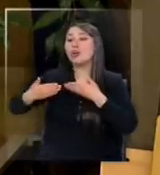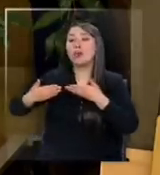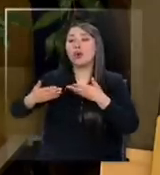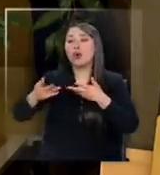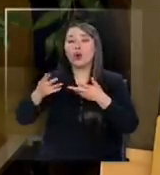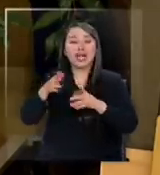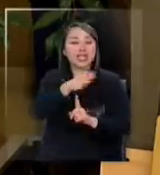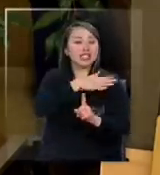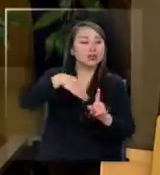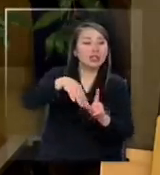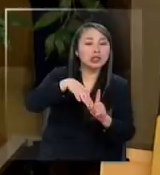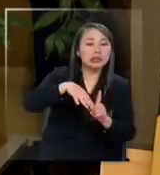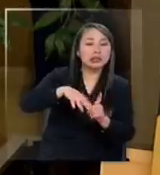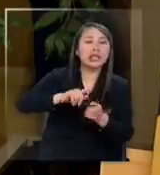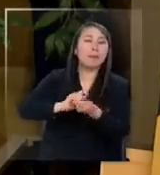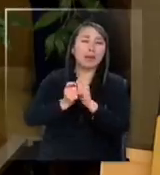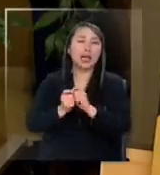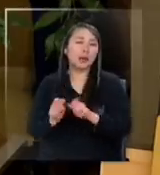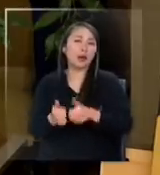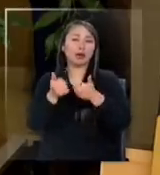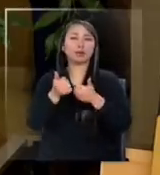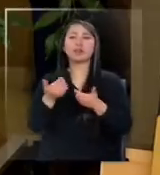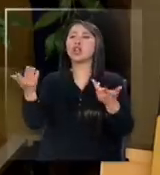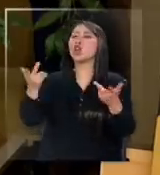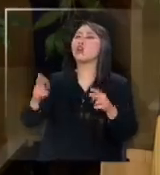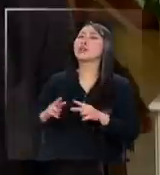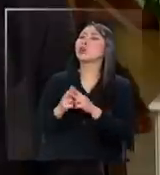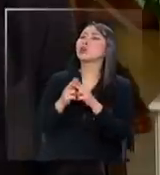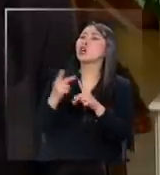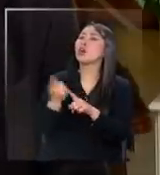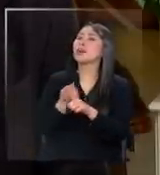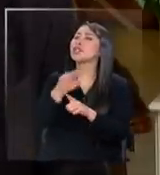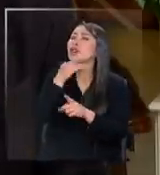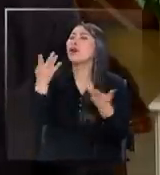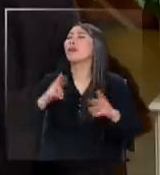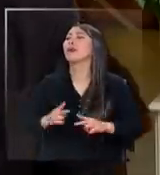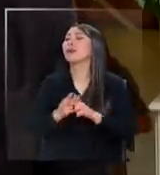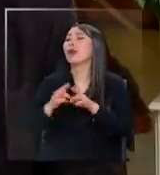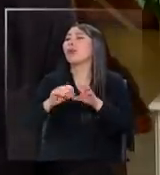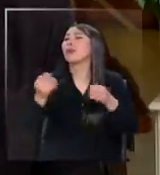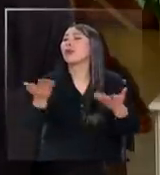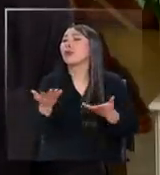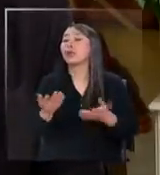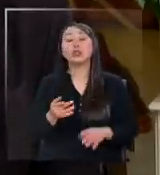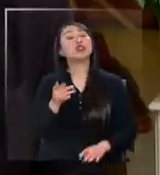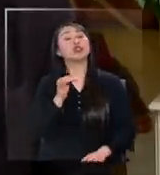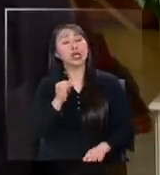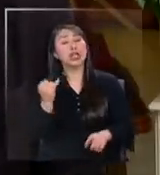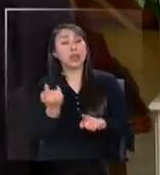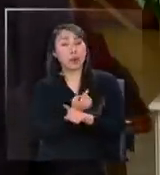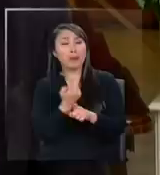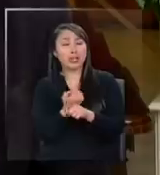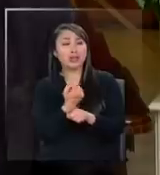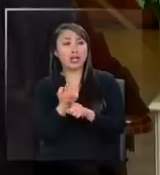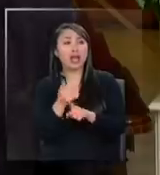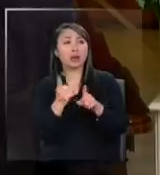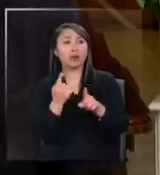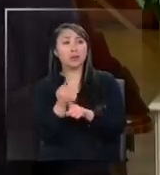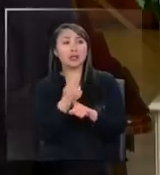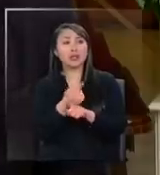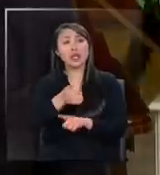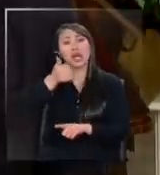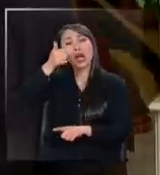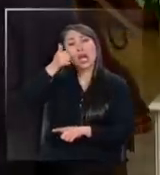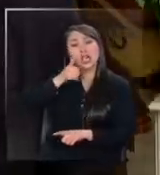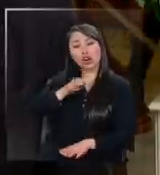salida a esta situación. Diputado, ¿cómo se construye si no se conversa? Es que estamos conversando, hay conversaciones, lo hemos hecho ayer con